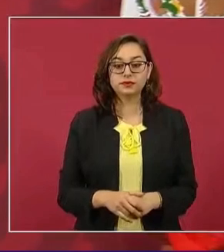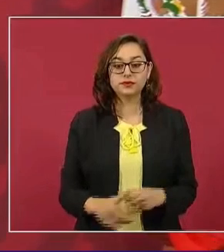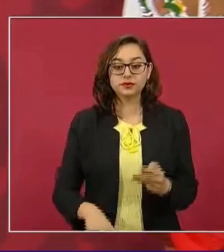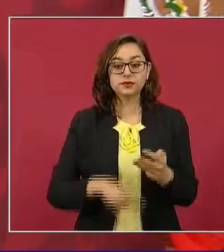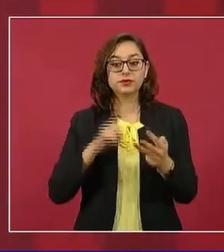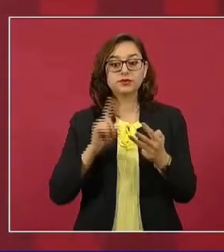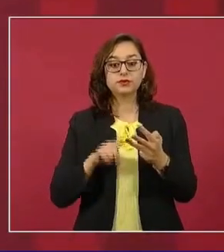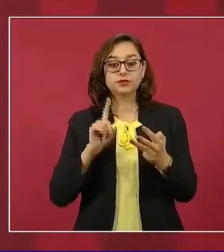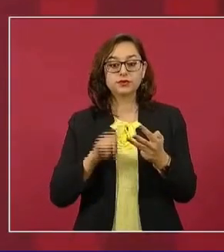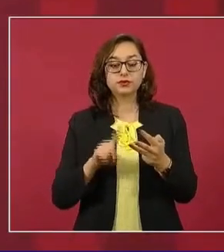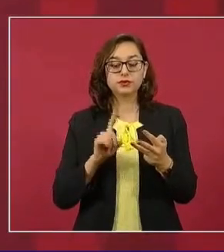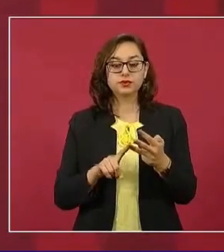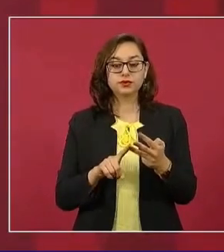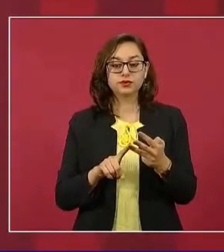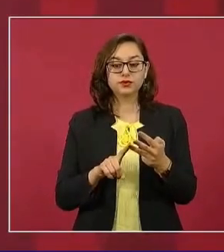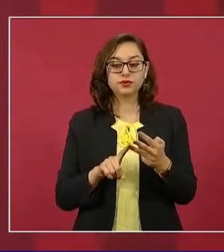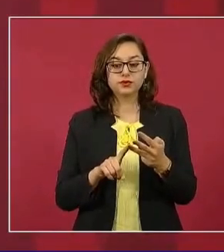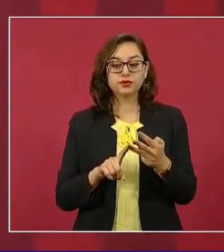Lo tercero